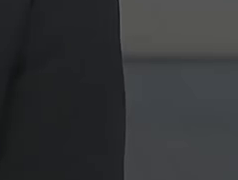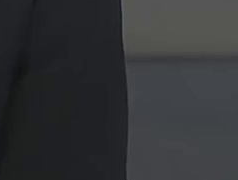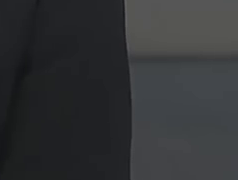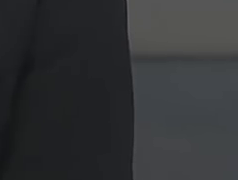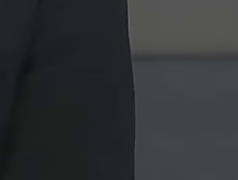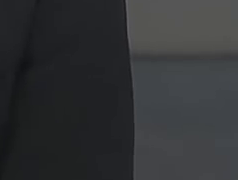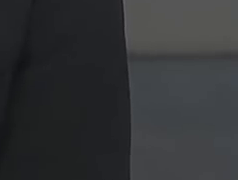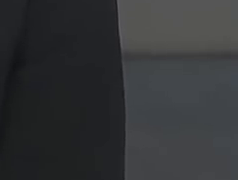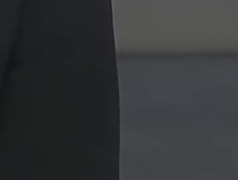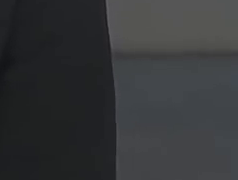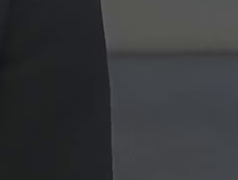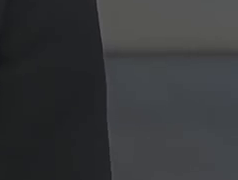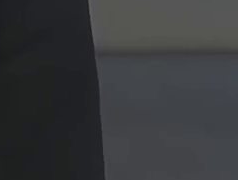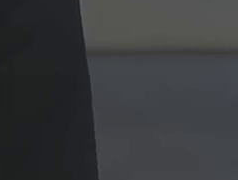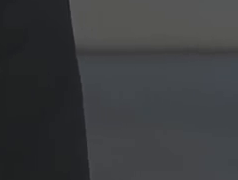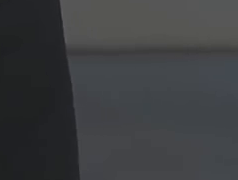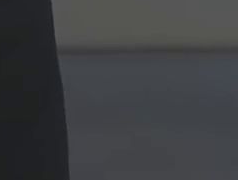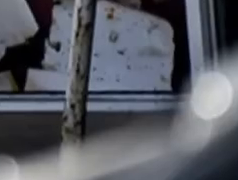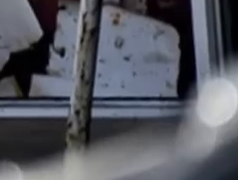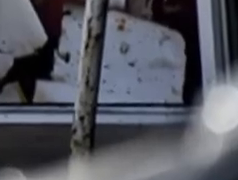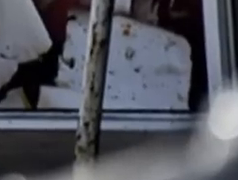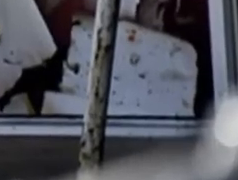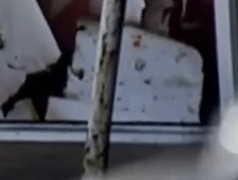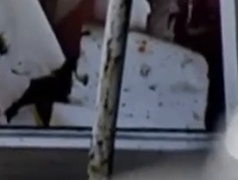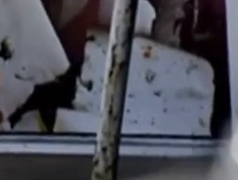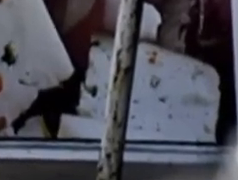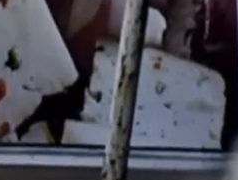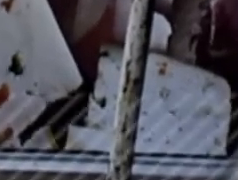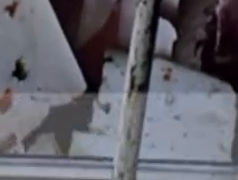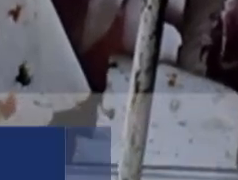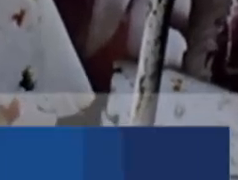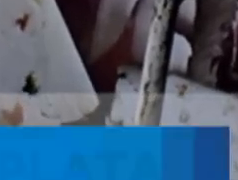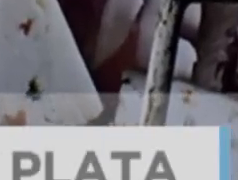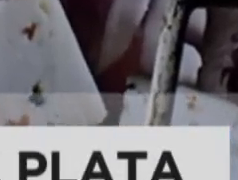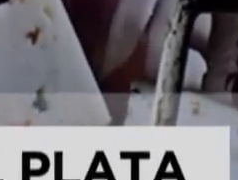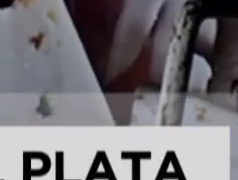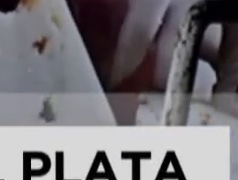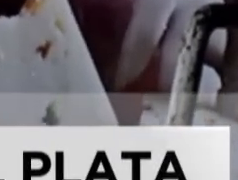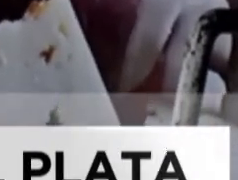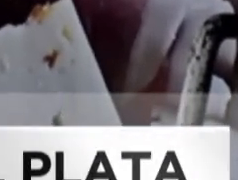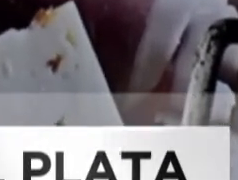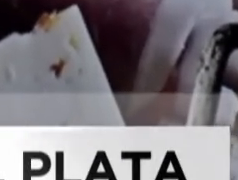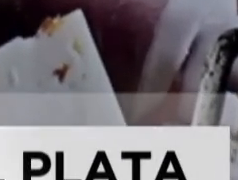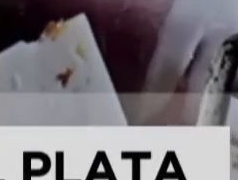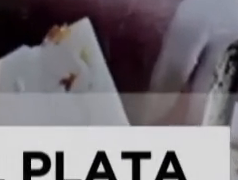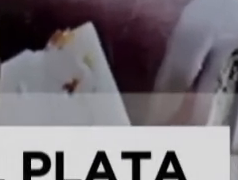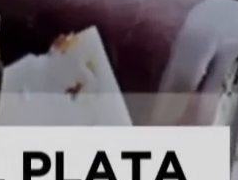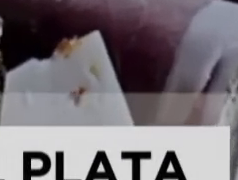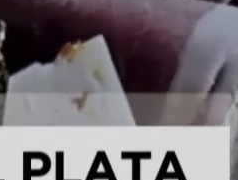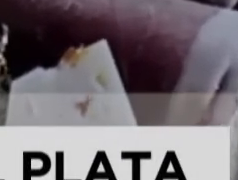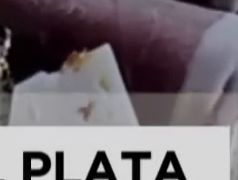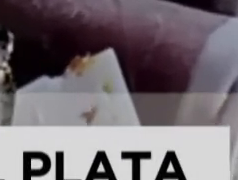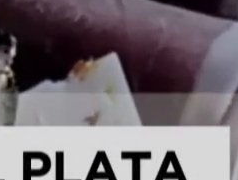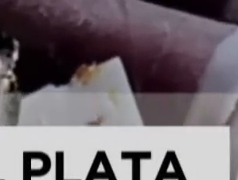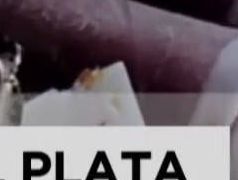pero claro generó una enorme indignación Carlos casucho es eh un el segundo